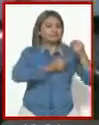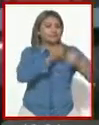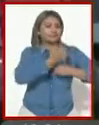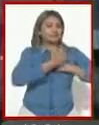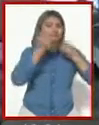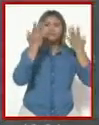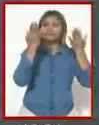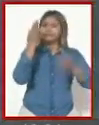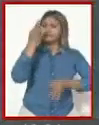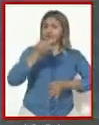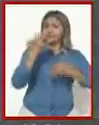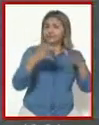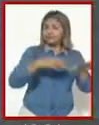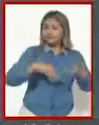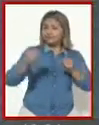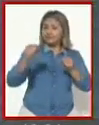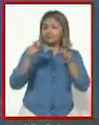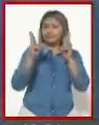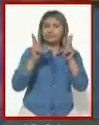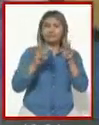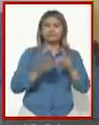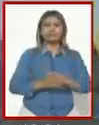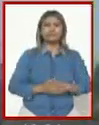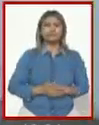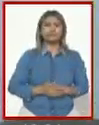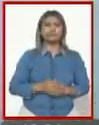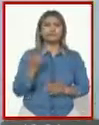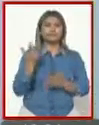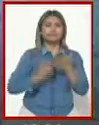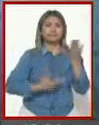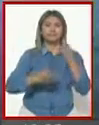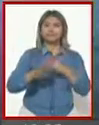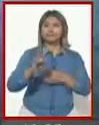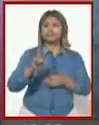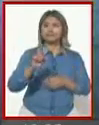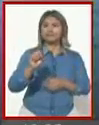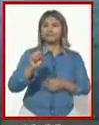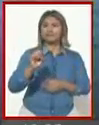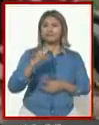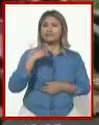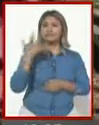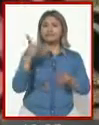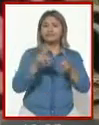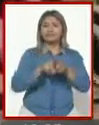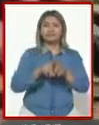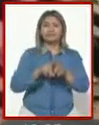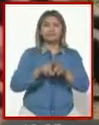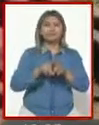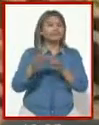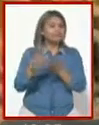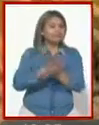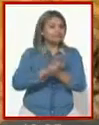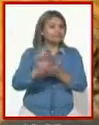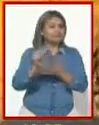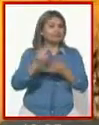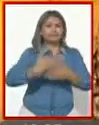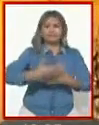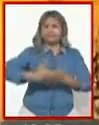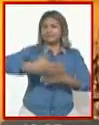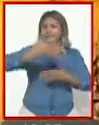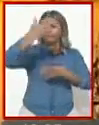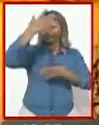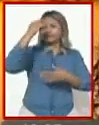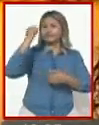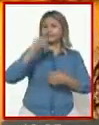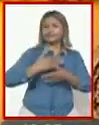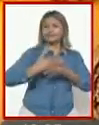gente. Si tenemos una salida inmediata y real, que es Puerto Bus, abriendo Puerto Bus e incluso romperíamos todas esas barreras que existen en el lado del